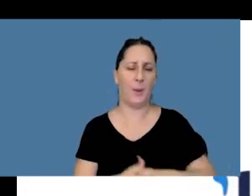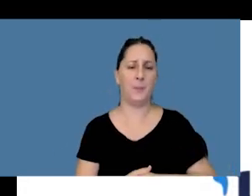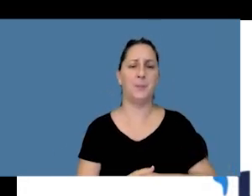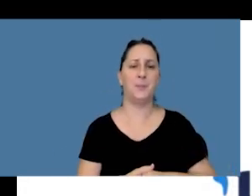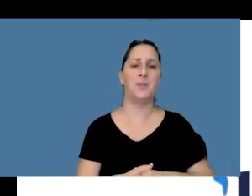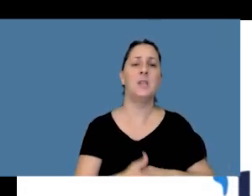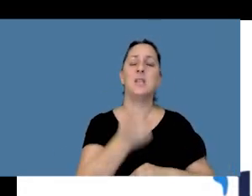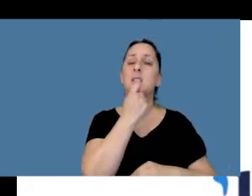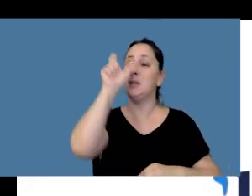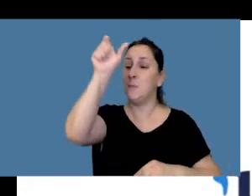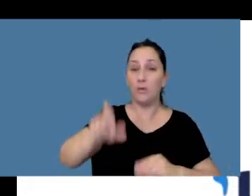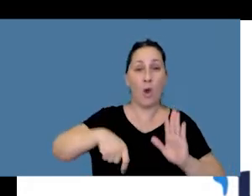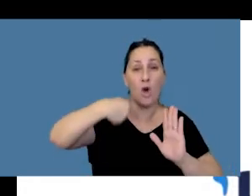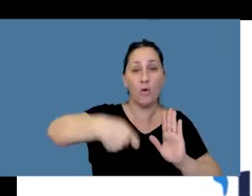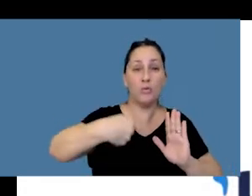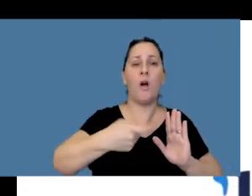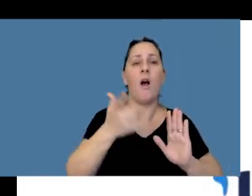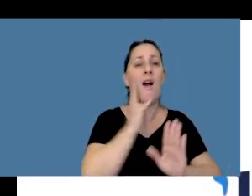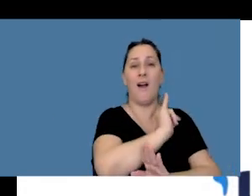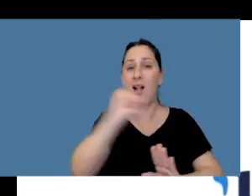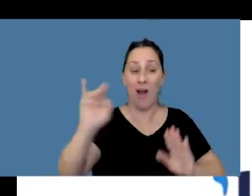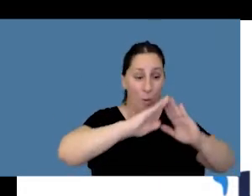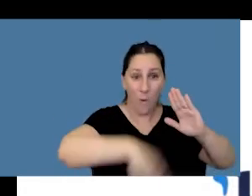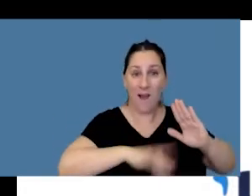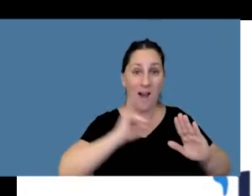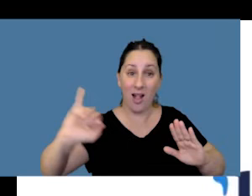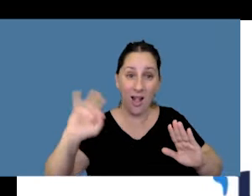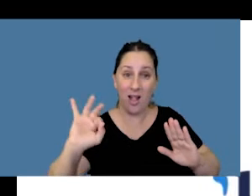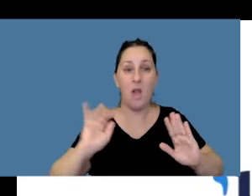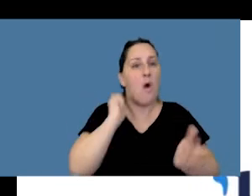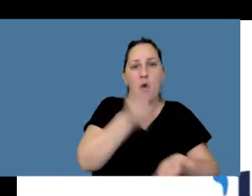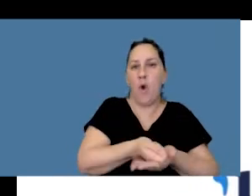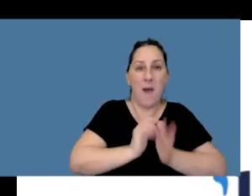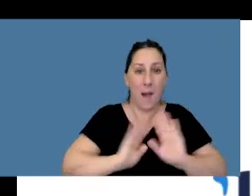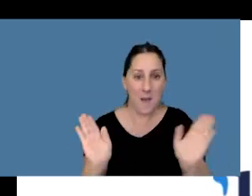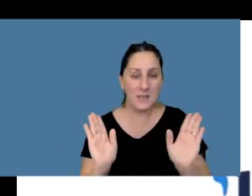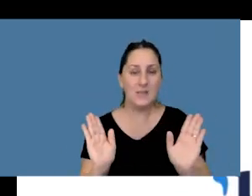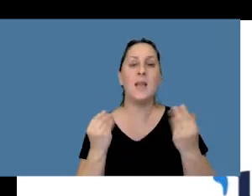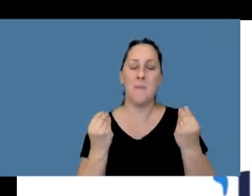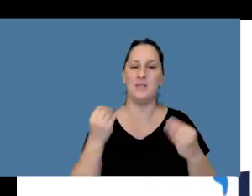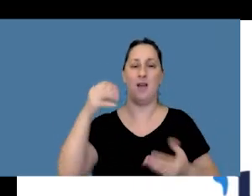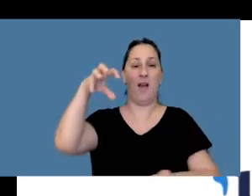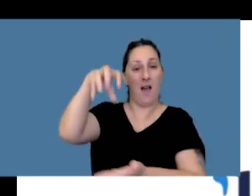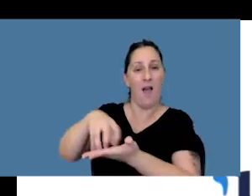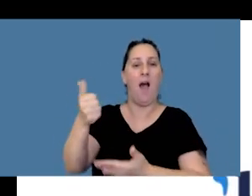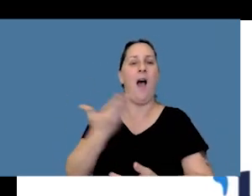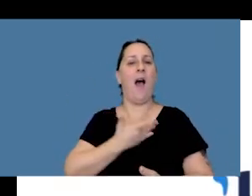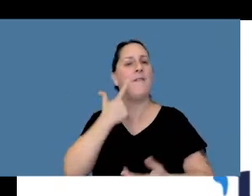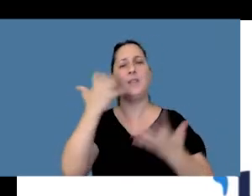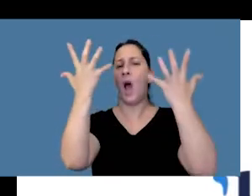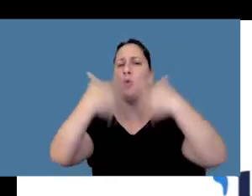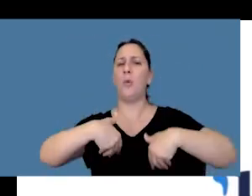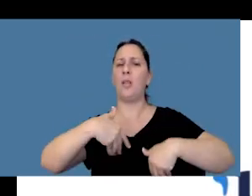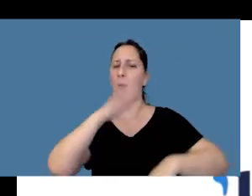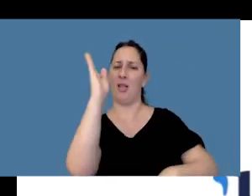si el contribuyente no informa su baja, deja de abonar? La AFIP lo va a dar de baja de